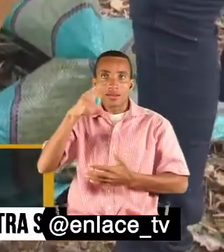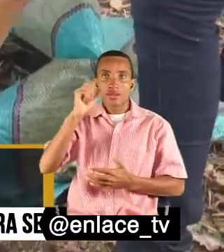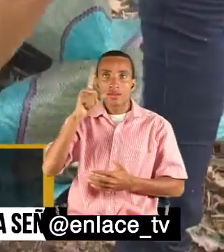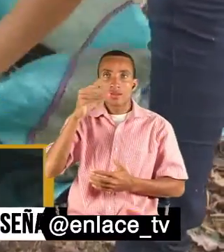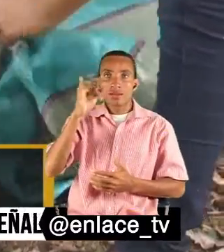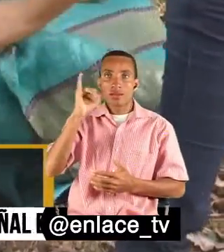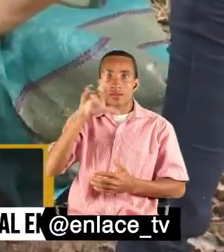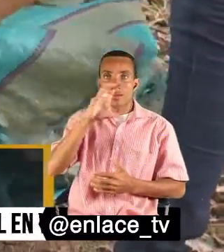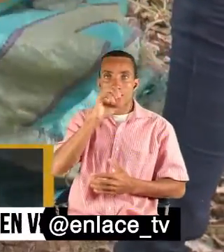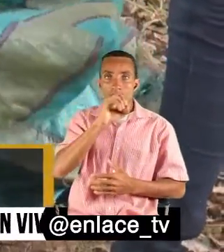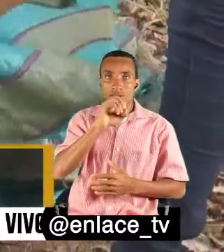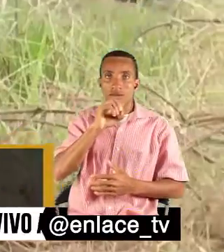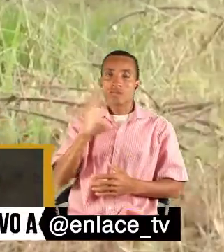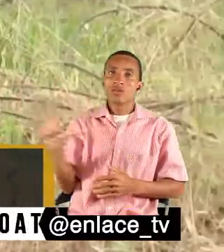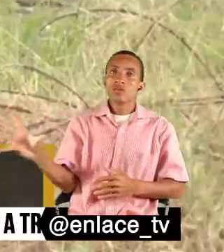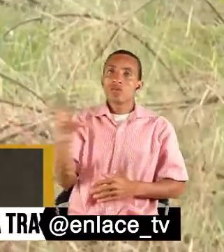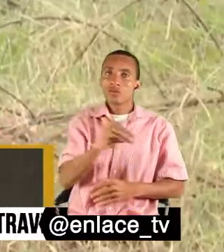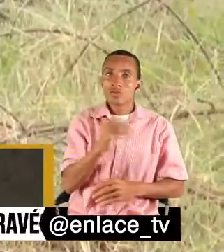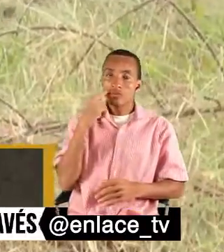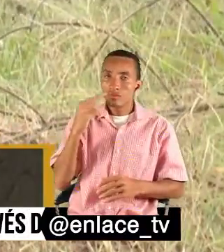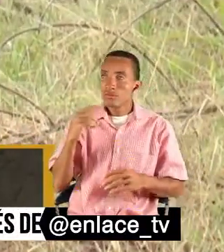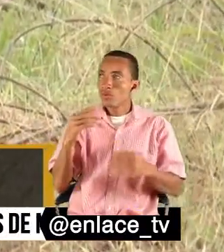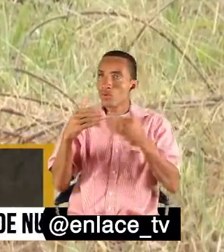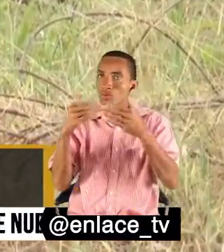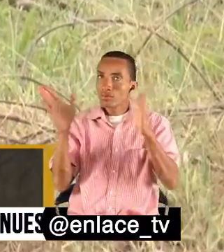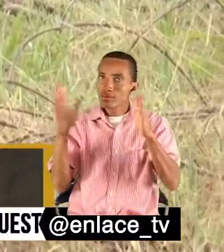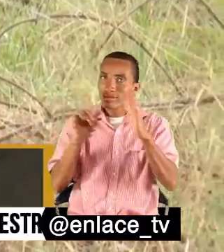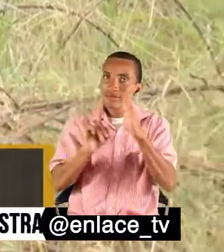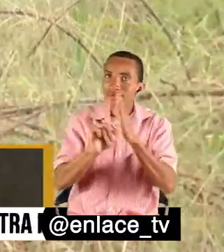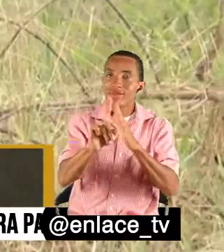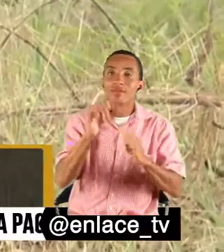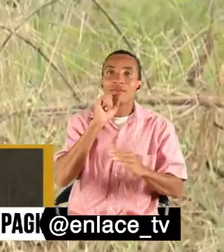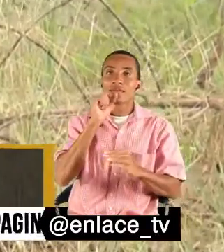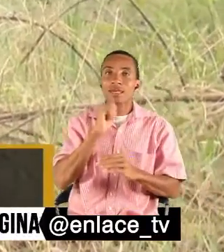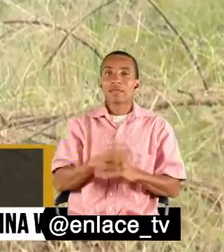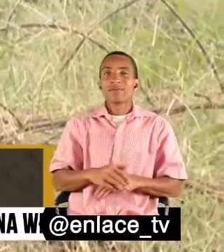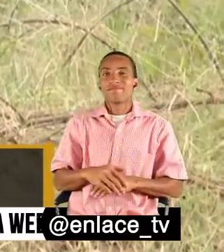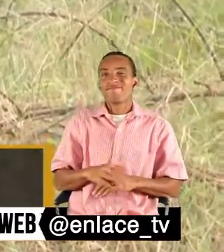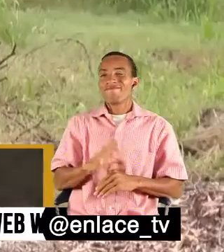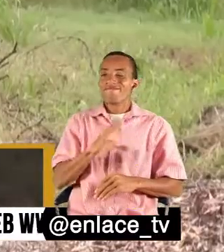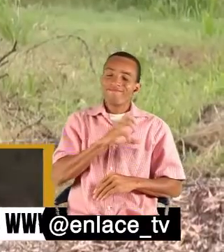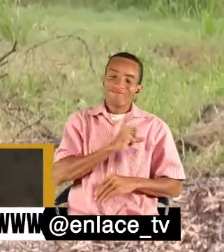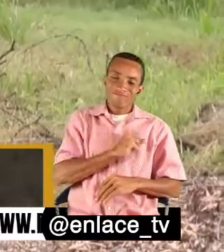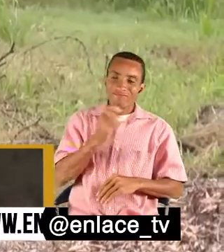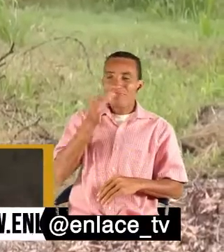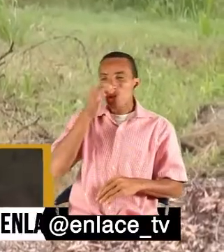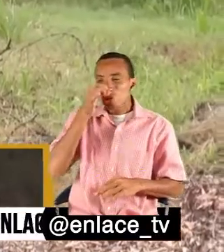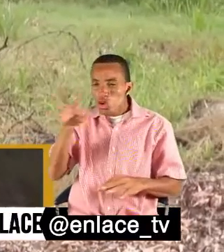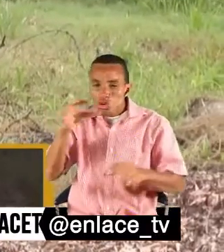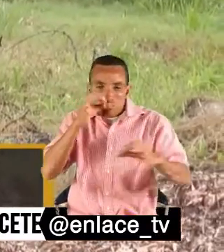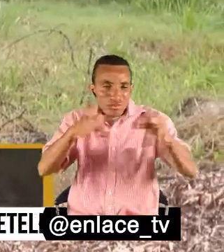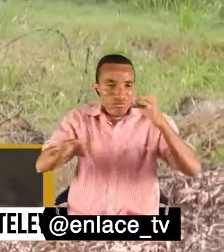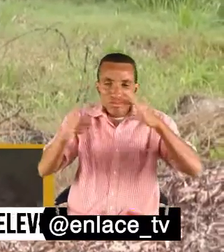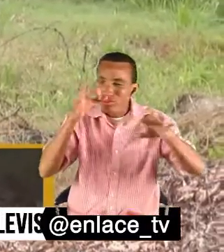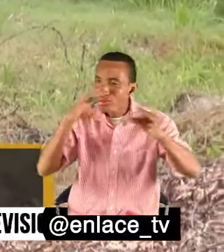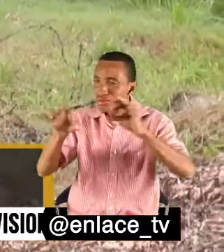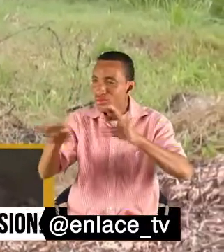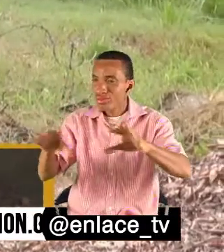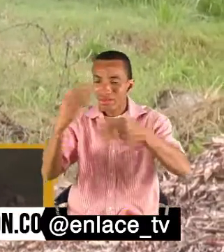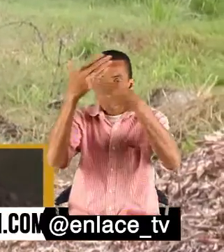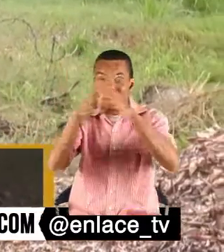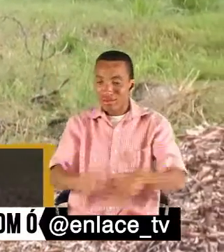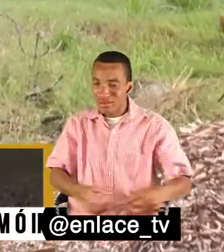emblemático, la puerta de entrada a Barranca Bermeja, pero desafortunadamente está convertido en un basurero lleno de escombros. Es muy triste que la gente venga